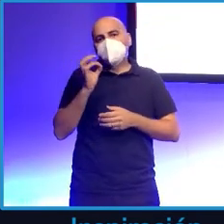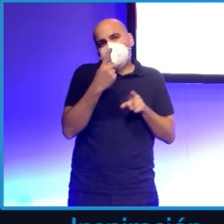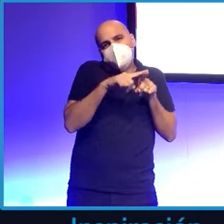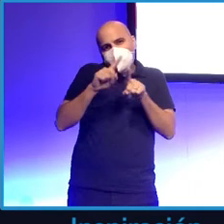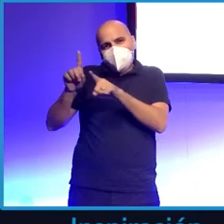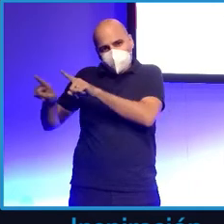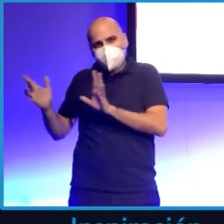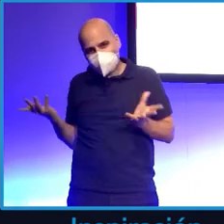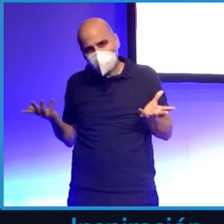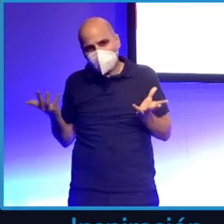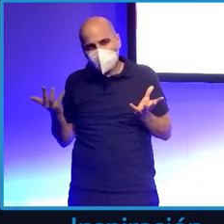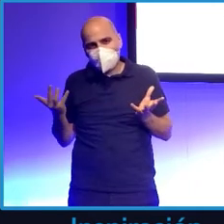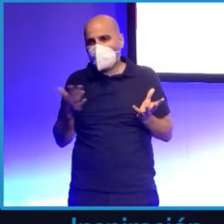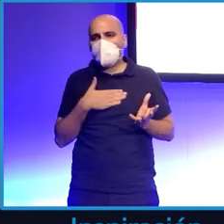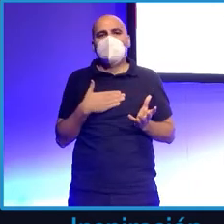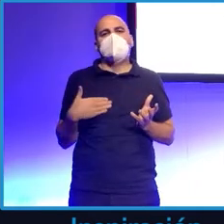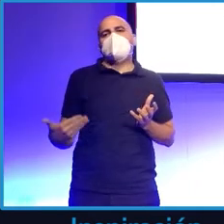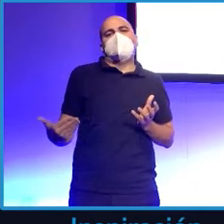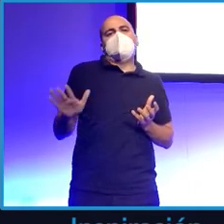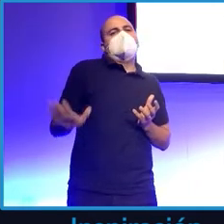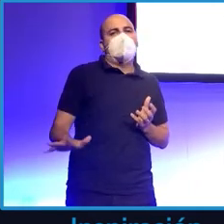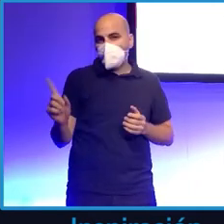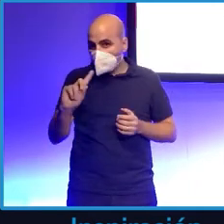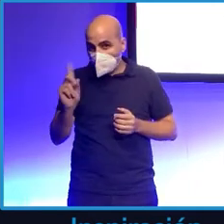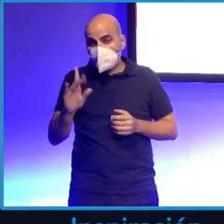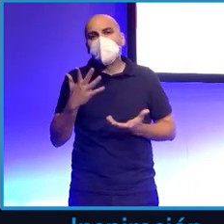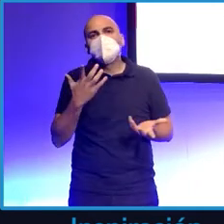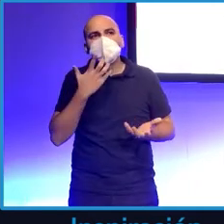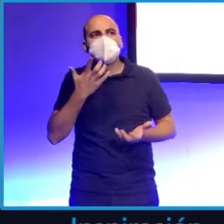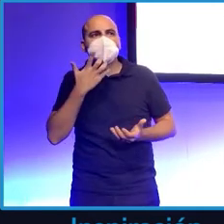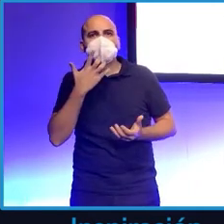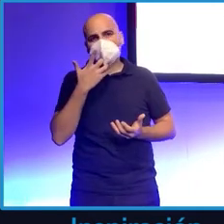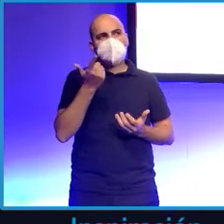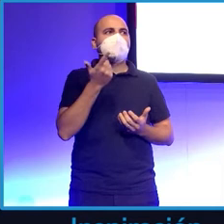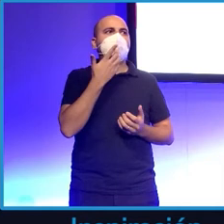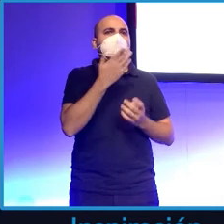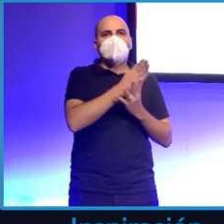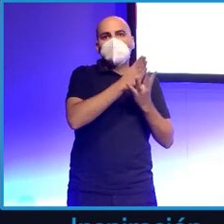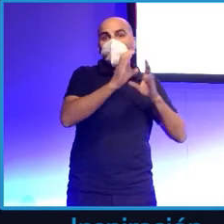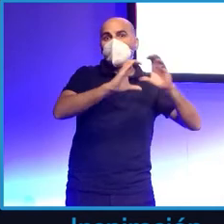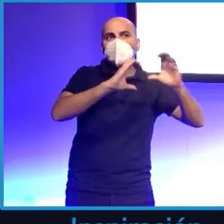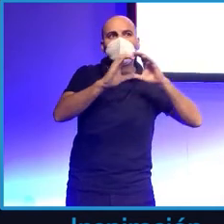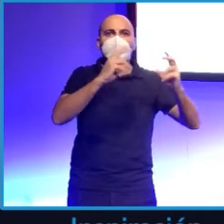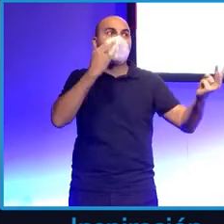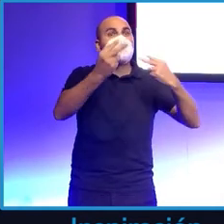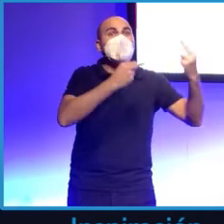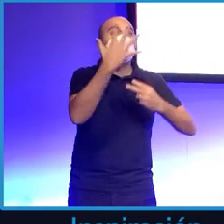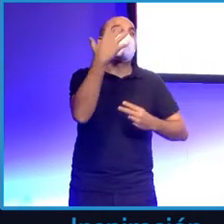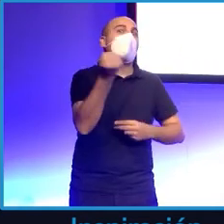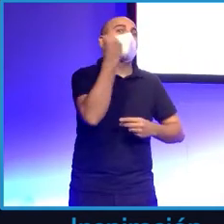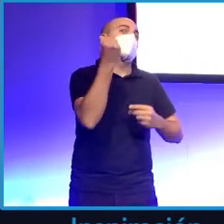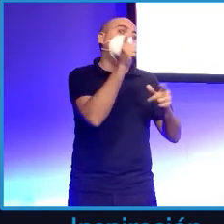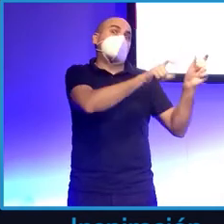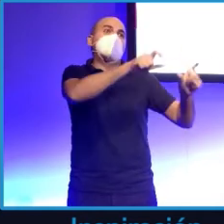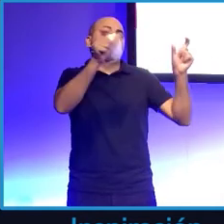mucho más en un medio que ven 5 millones de personas a uno lo ve en diez mil personas al final son números con lo cual aquí para entenderlo un